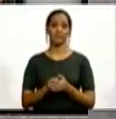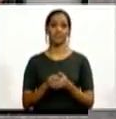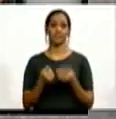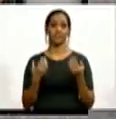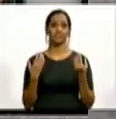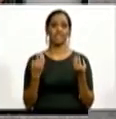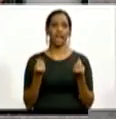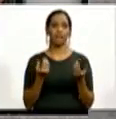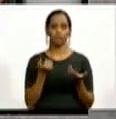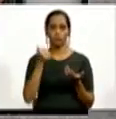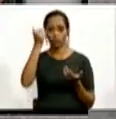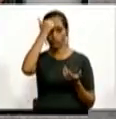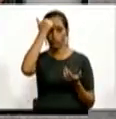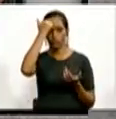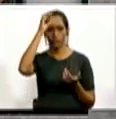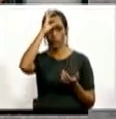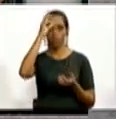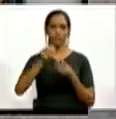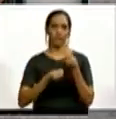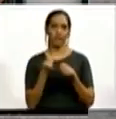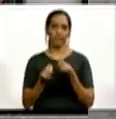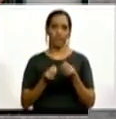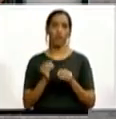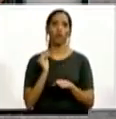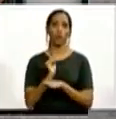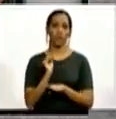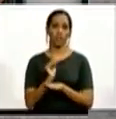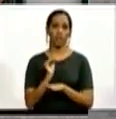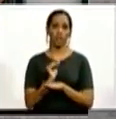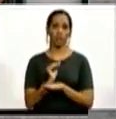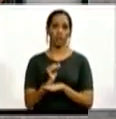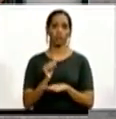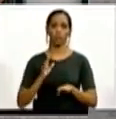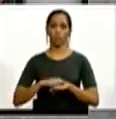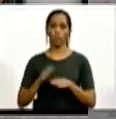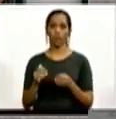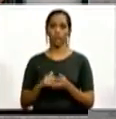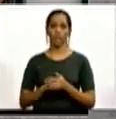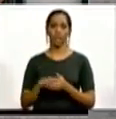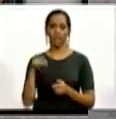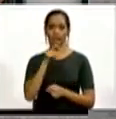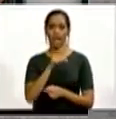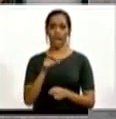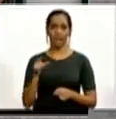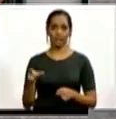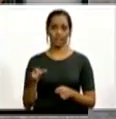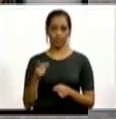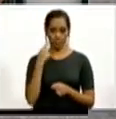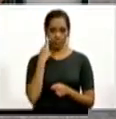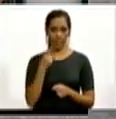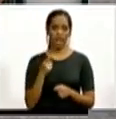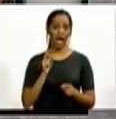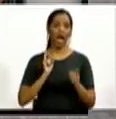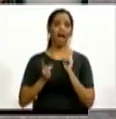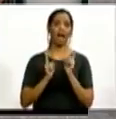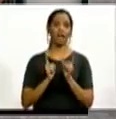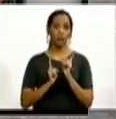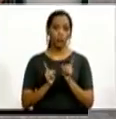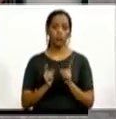son tan torpes que no lo saben hacer. Cuidado, porque si la gente nota alguna